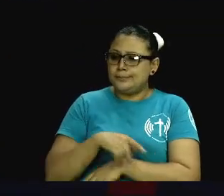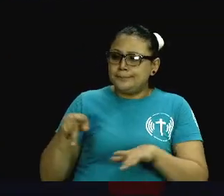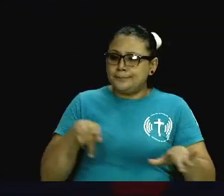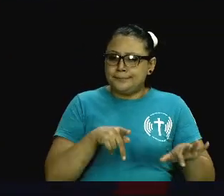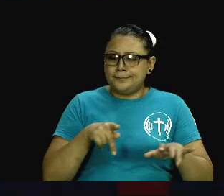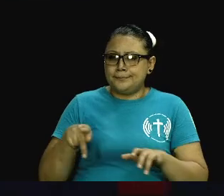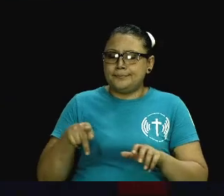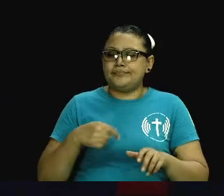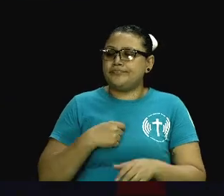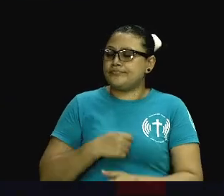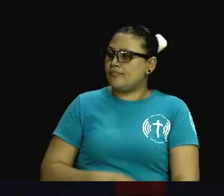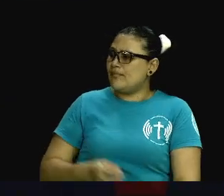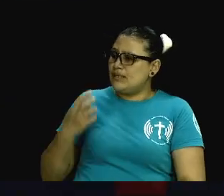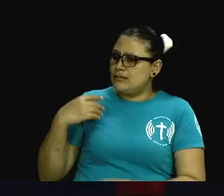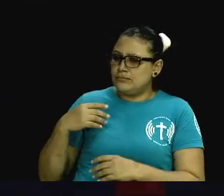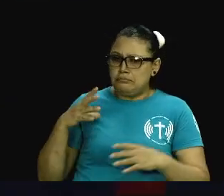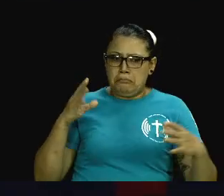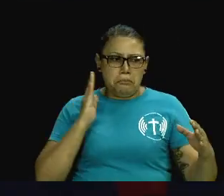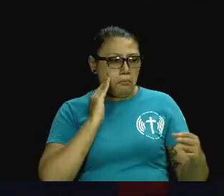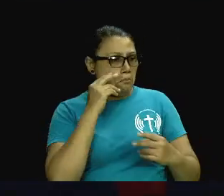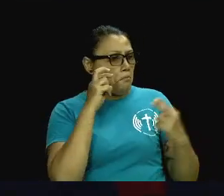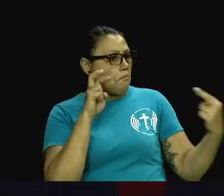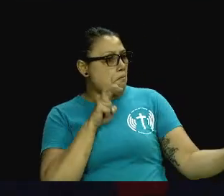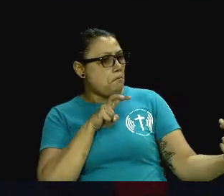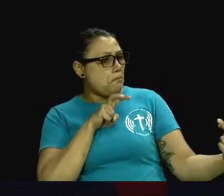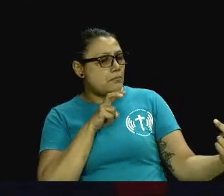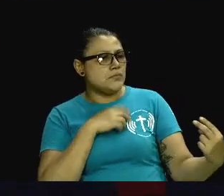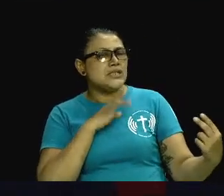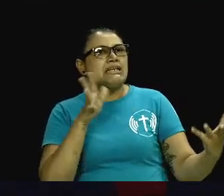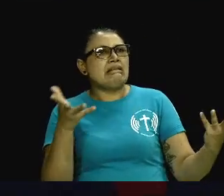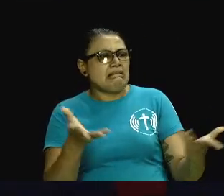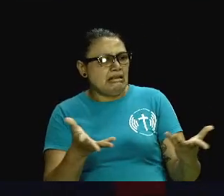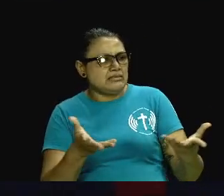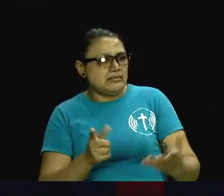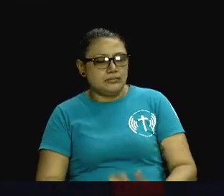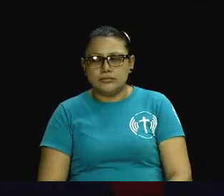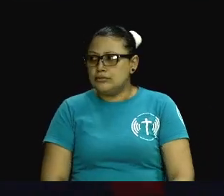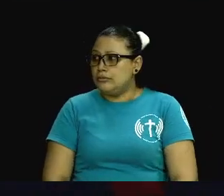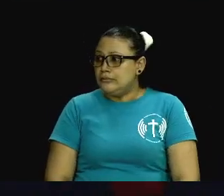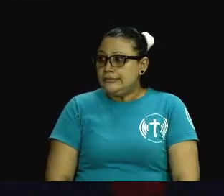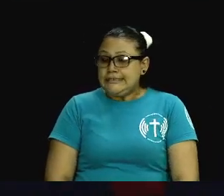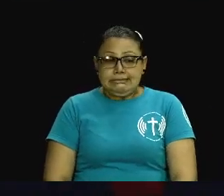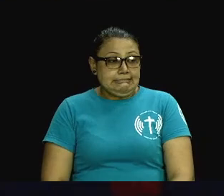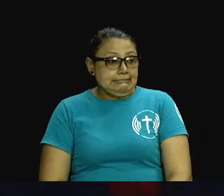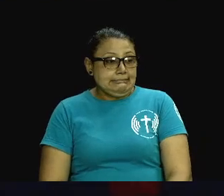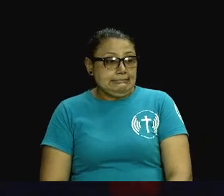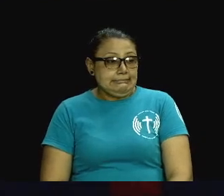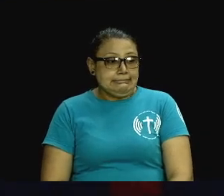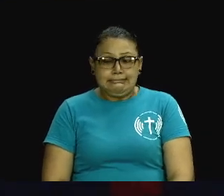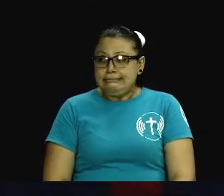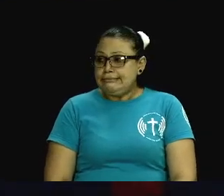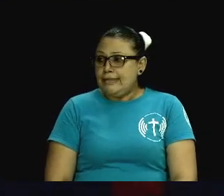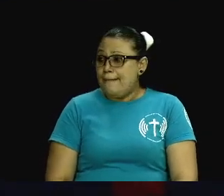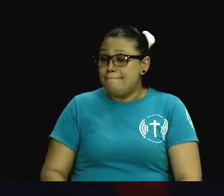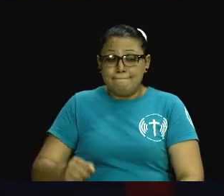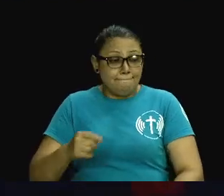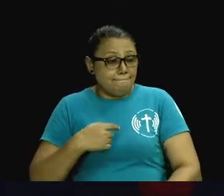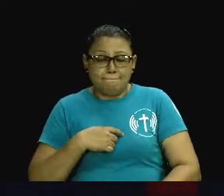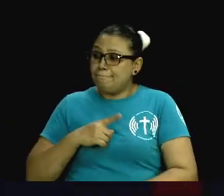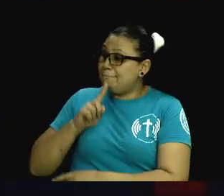si no tenemos dinero para pagarle y cómo vamos a hacer y nosotros nos quedamos ahí con penas le preguntamos pastor